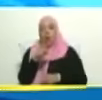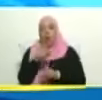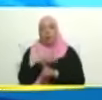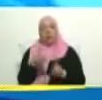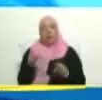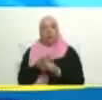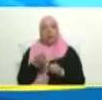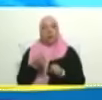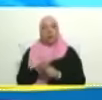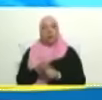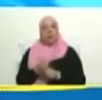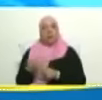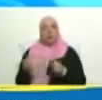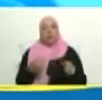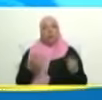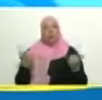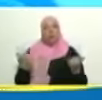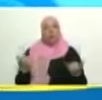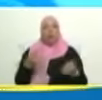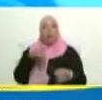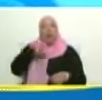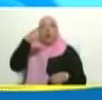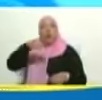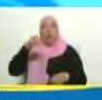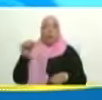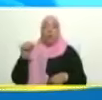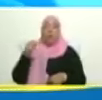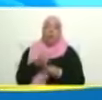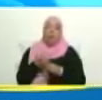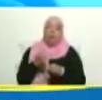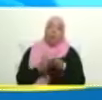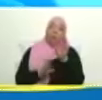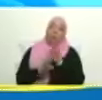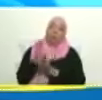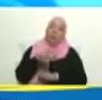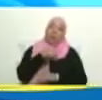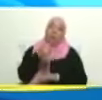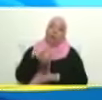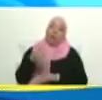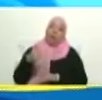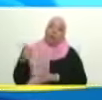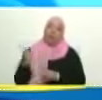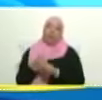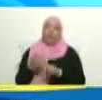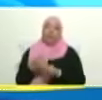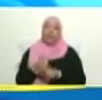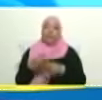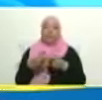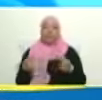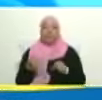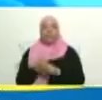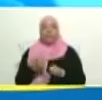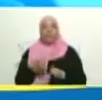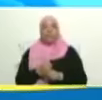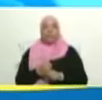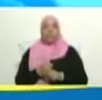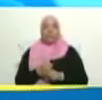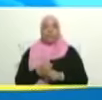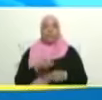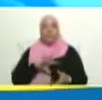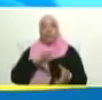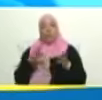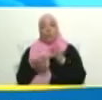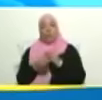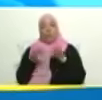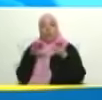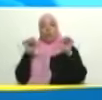declarar Ceballos, jefe de policía, y mostrar los grandes avances en cada vértice. Tercer vértice, transformación